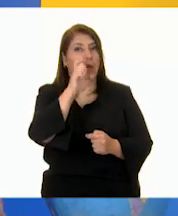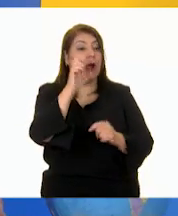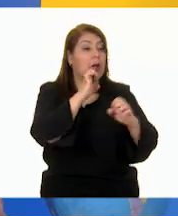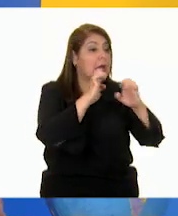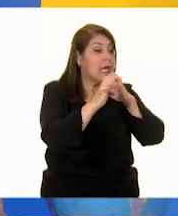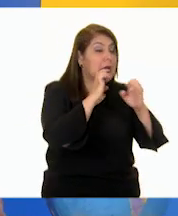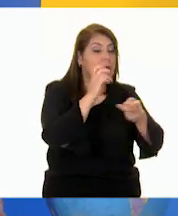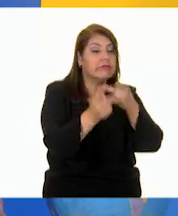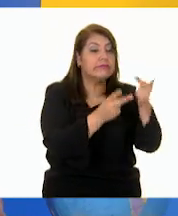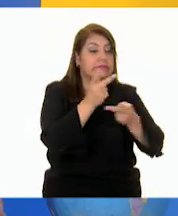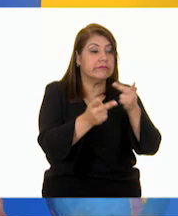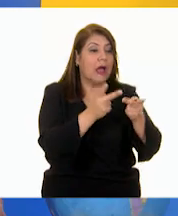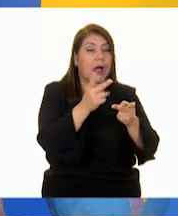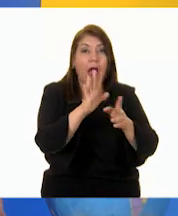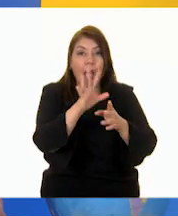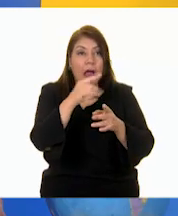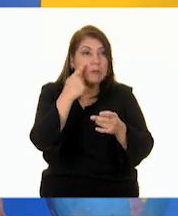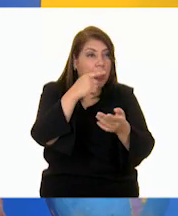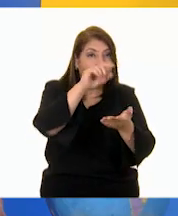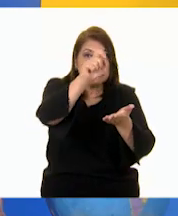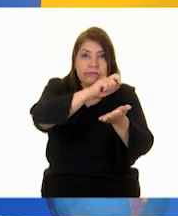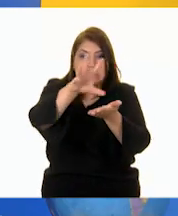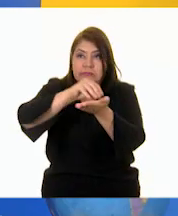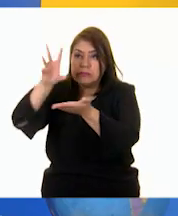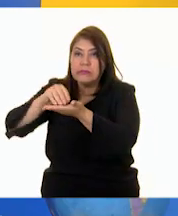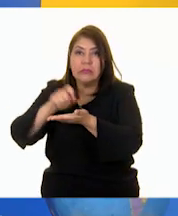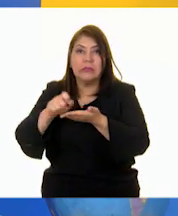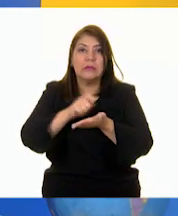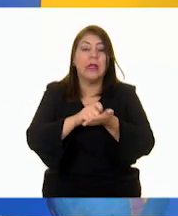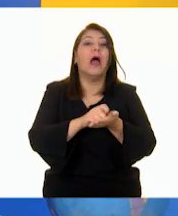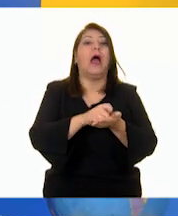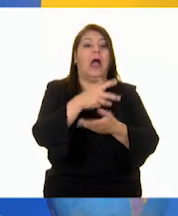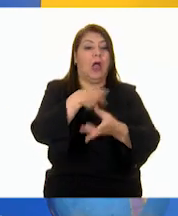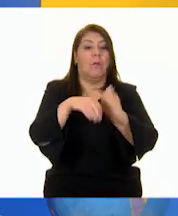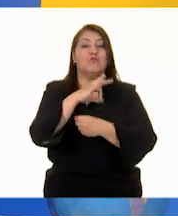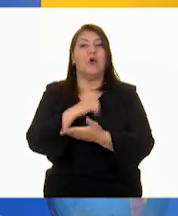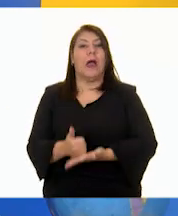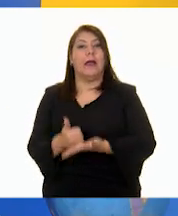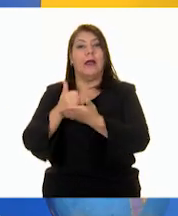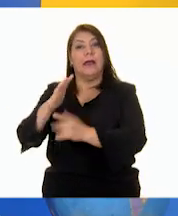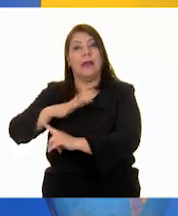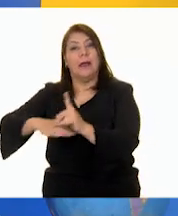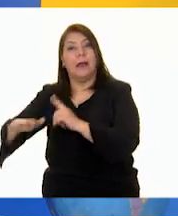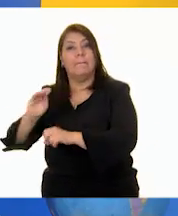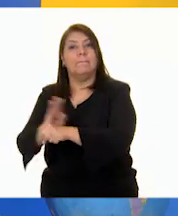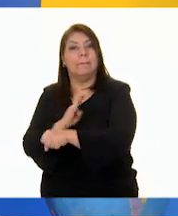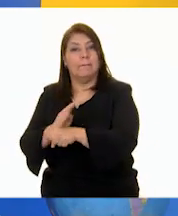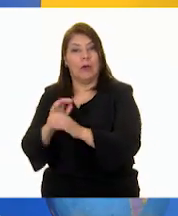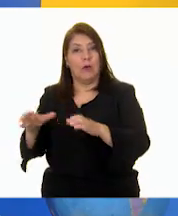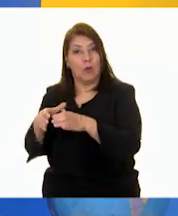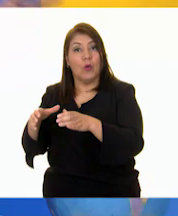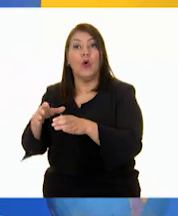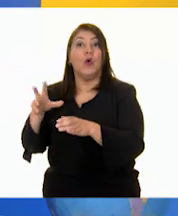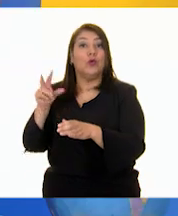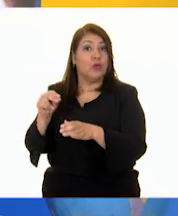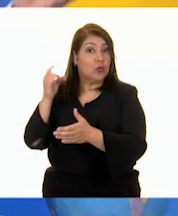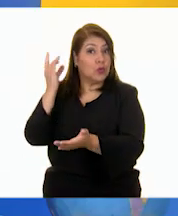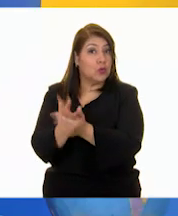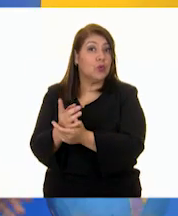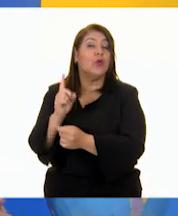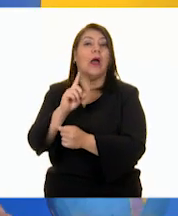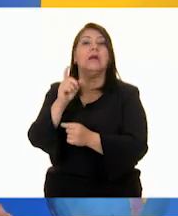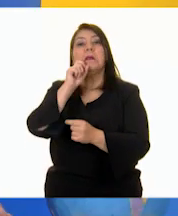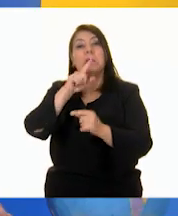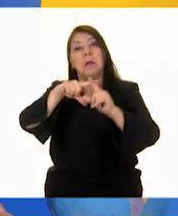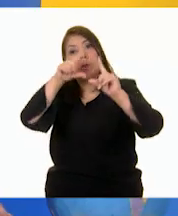guiar acciones bien pensadas para beneficio no solo de nuestra comunidad, no, ni de las próximas, sino de todo el país o de todo